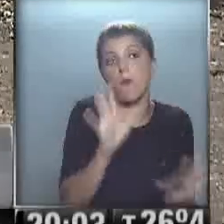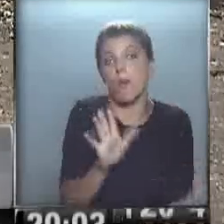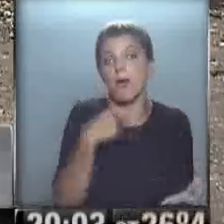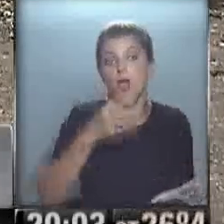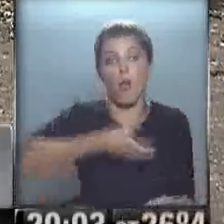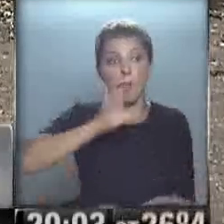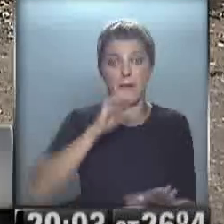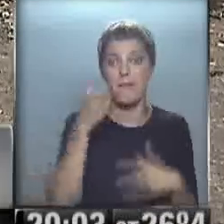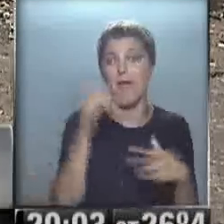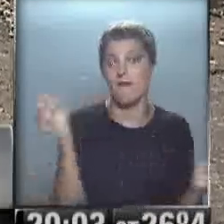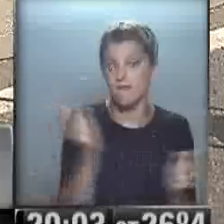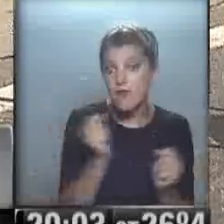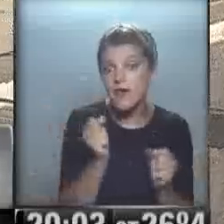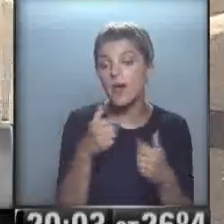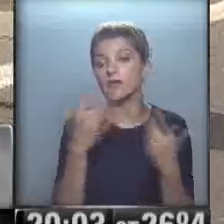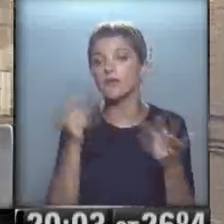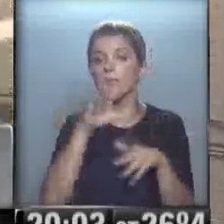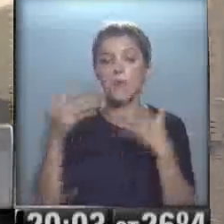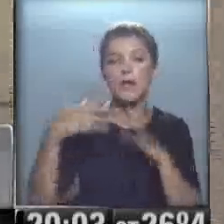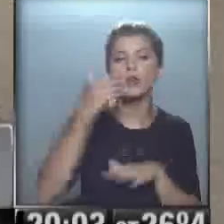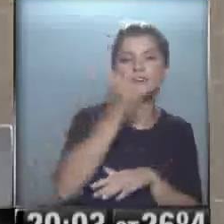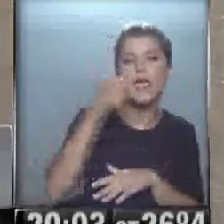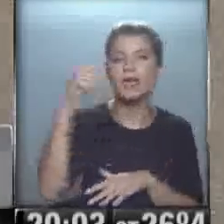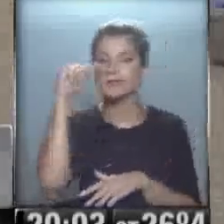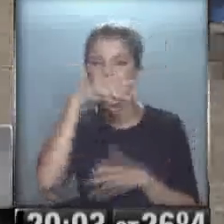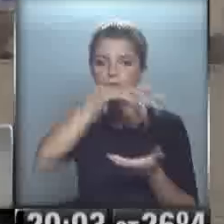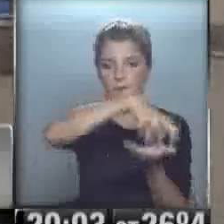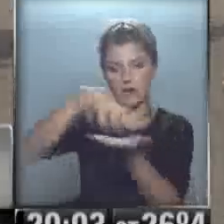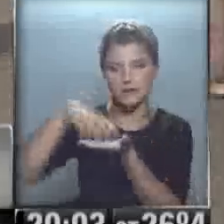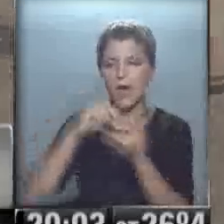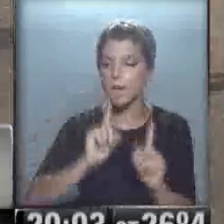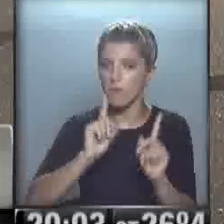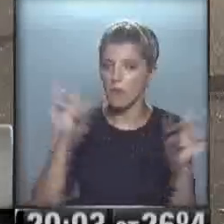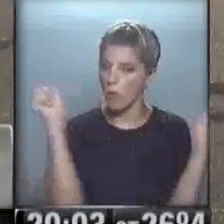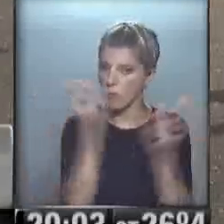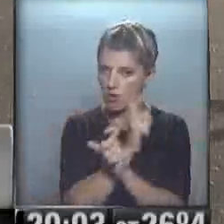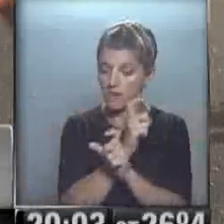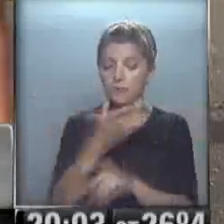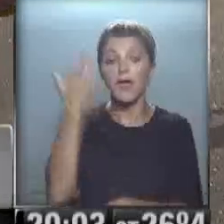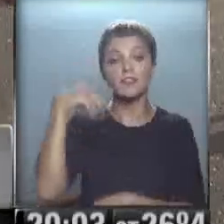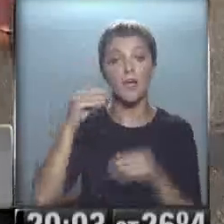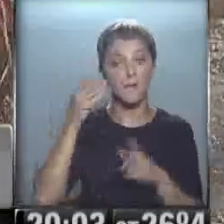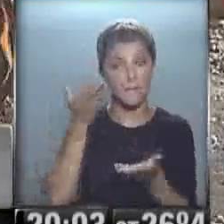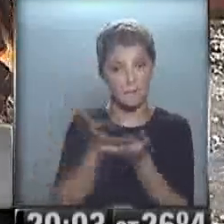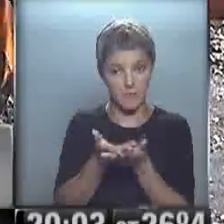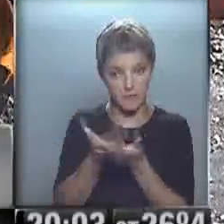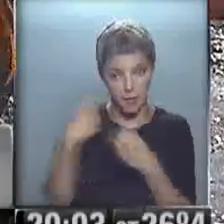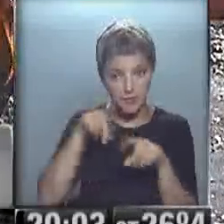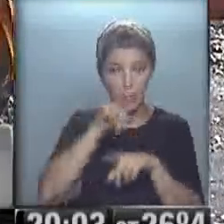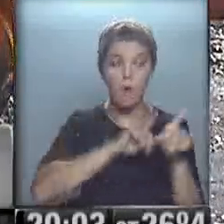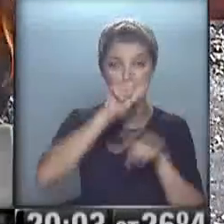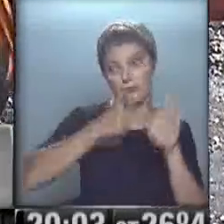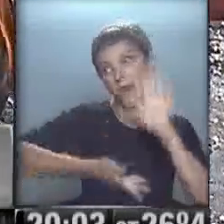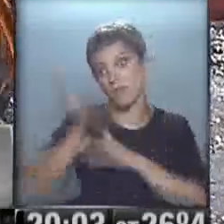y Son seis o siete manzanas que tienen el mismo problema ahora bueno empezamos ayer había mucha gente hay se tuvo que ir a